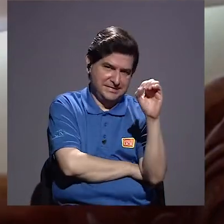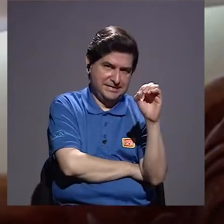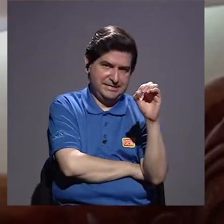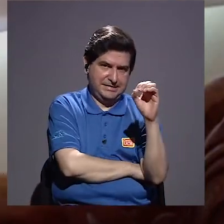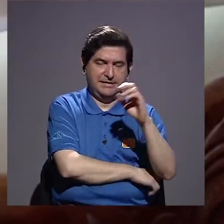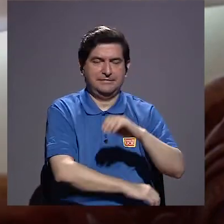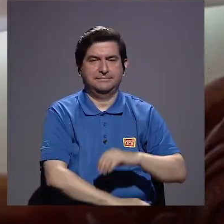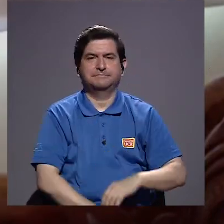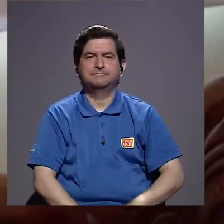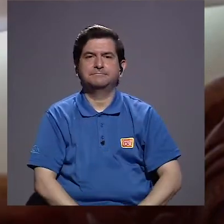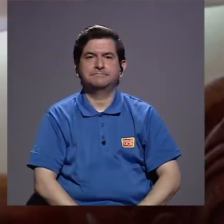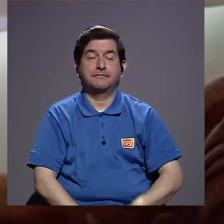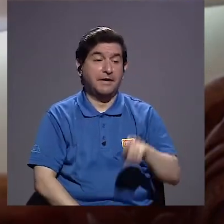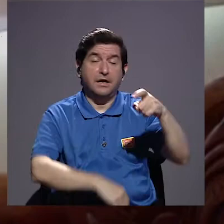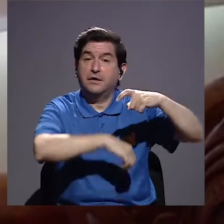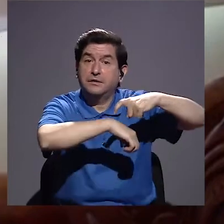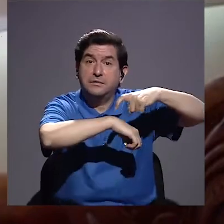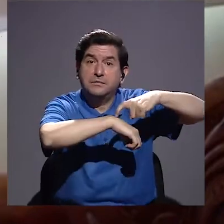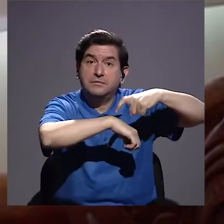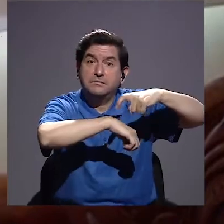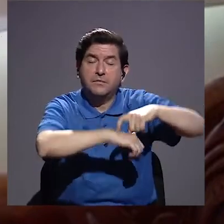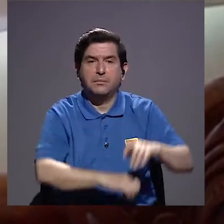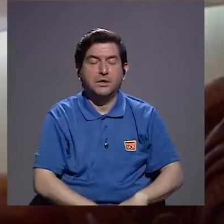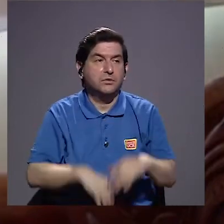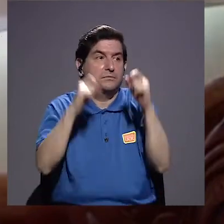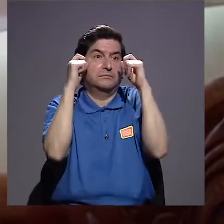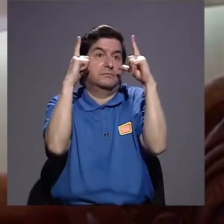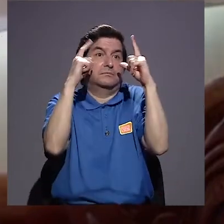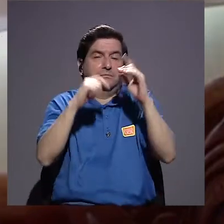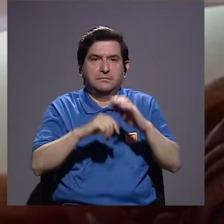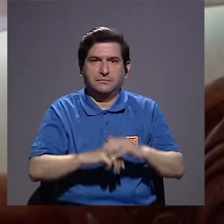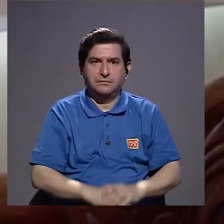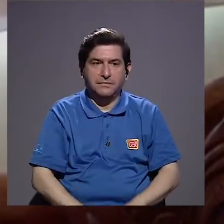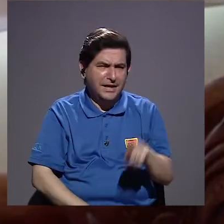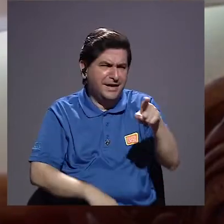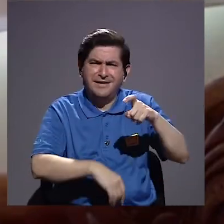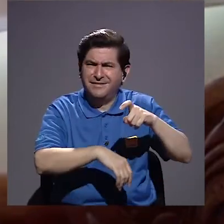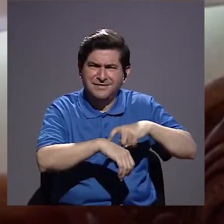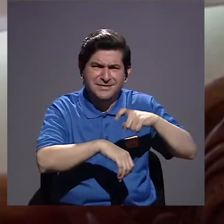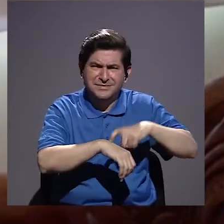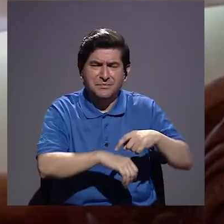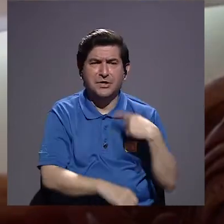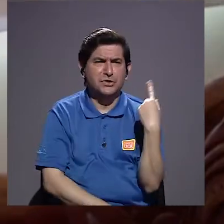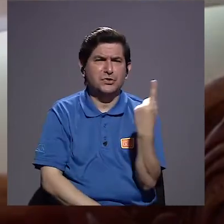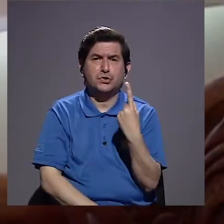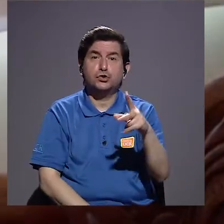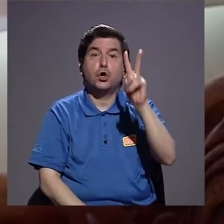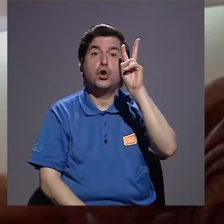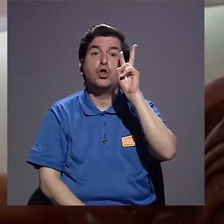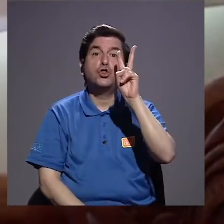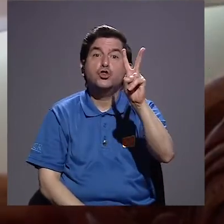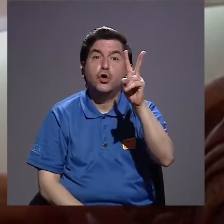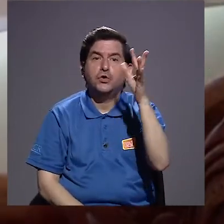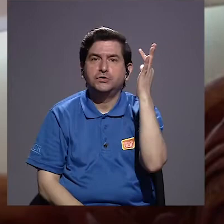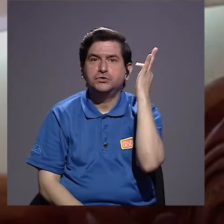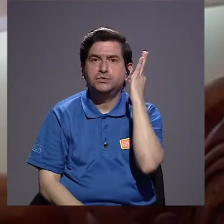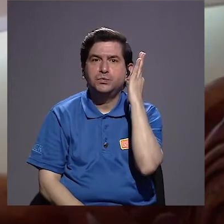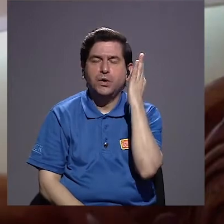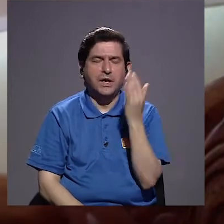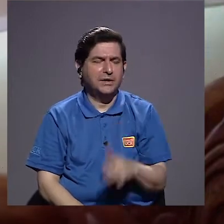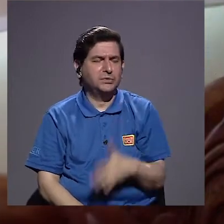60. Y en ese momento, era increíble, pero en ese momento únicamente dos